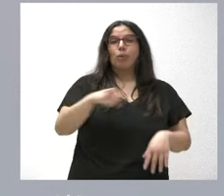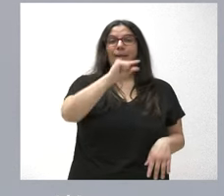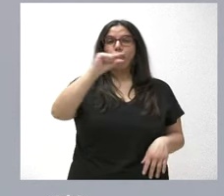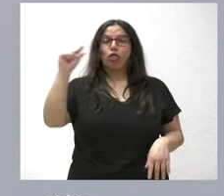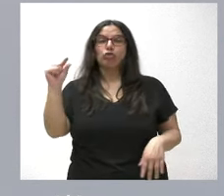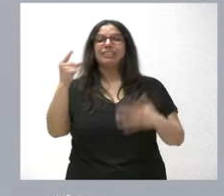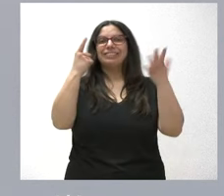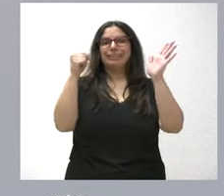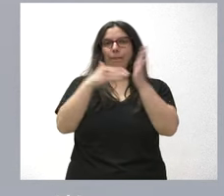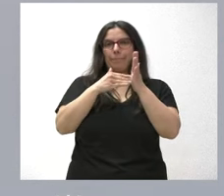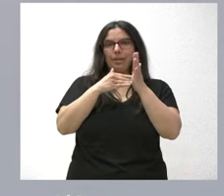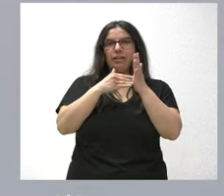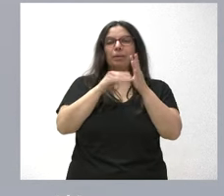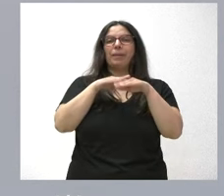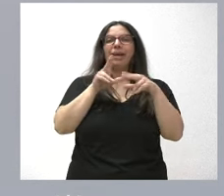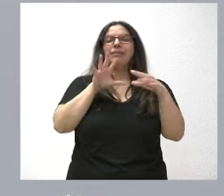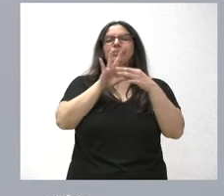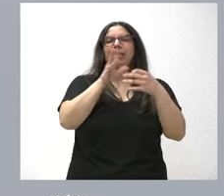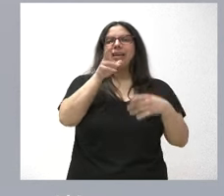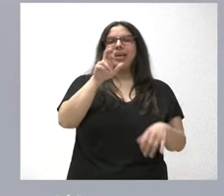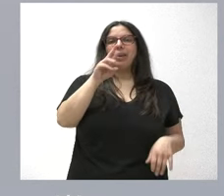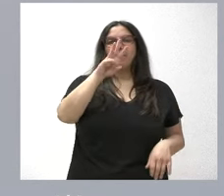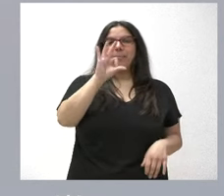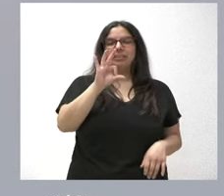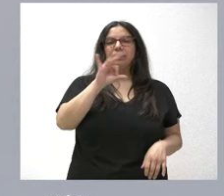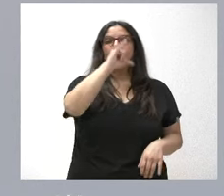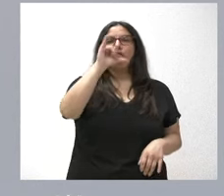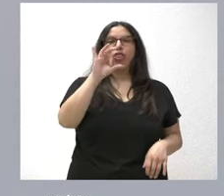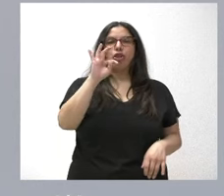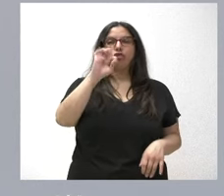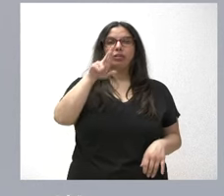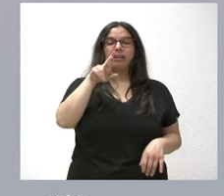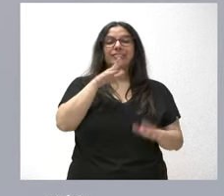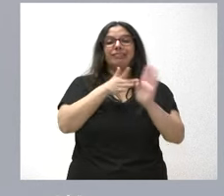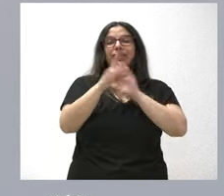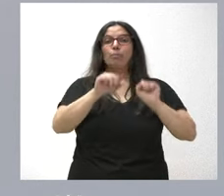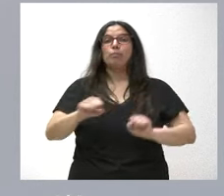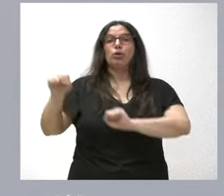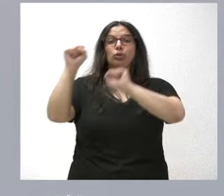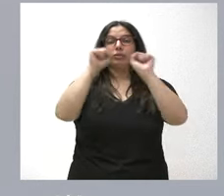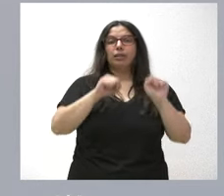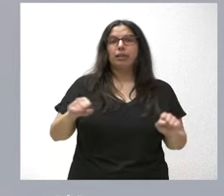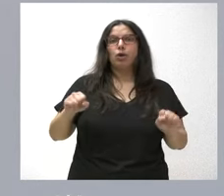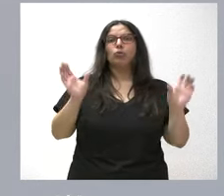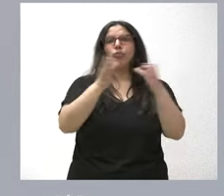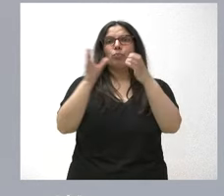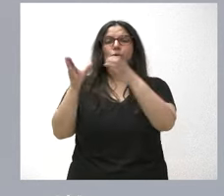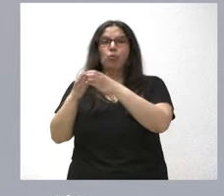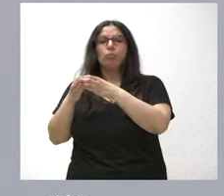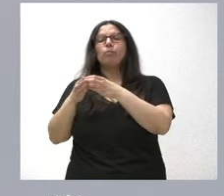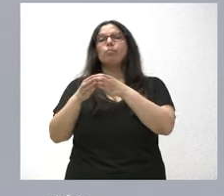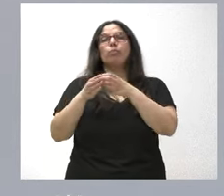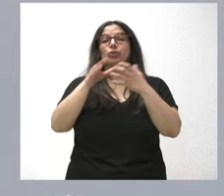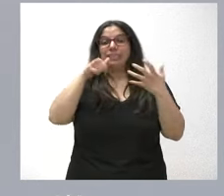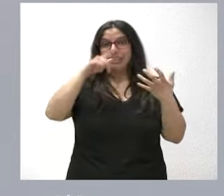vacunas del herpes zóster, con las que se va a ofertar la inmunización sistemática a las cohortes poblacionales que durante el